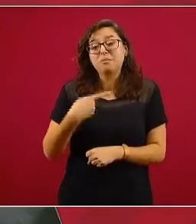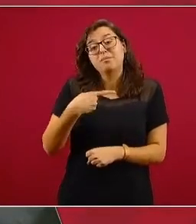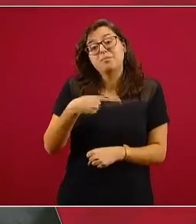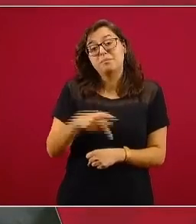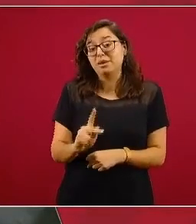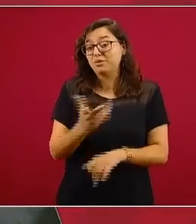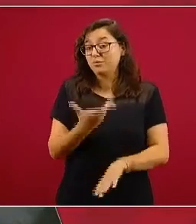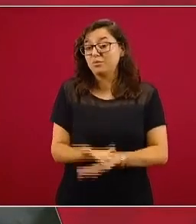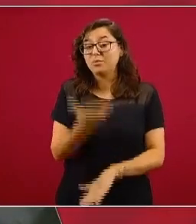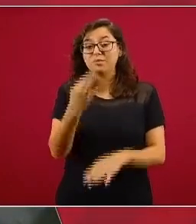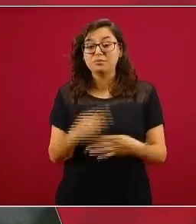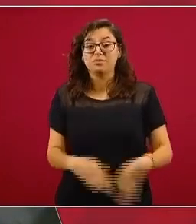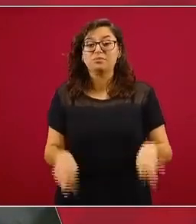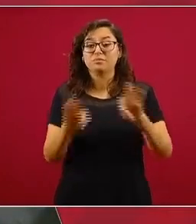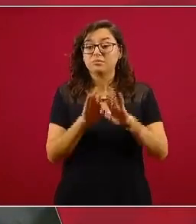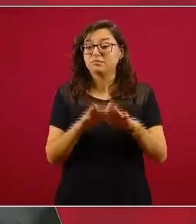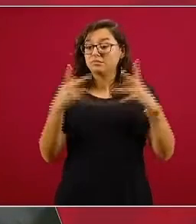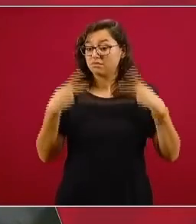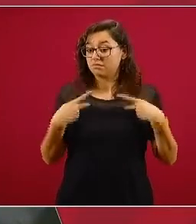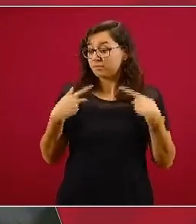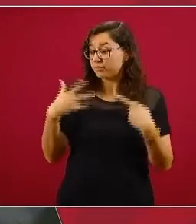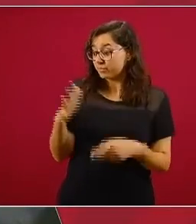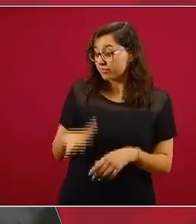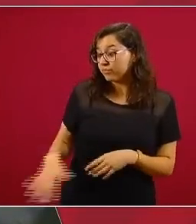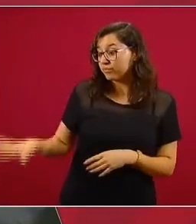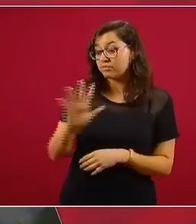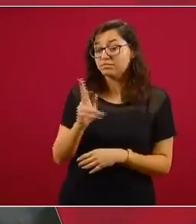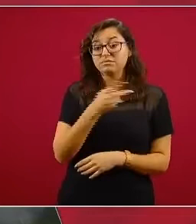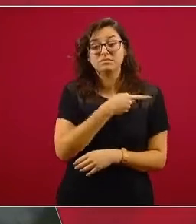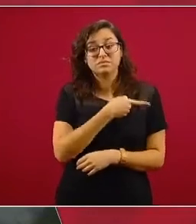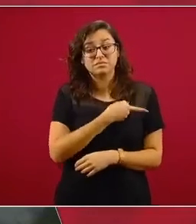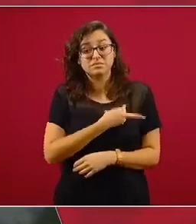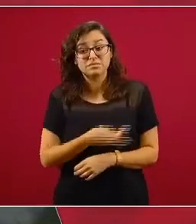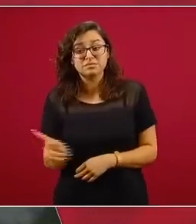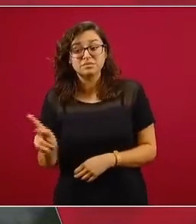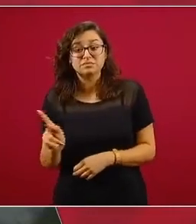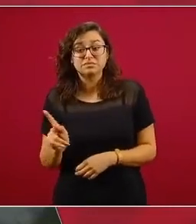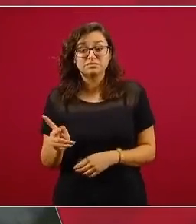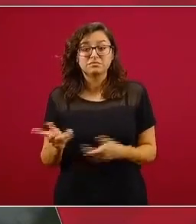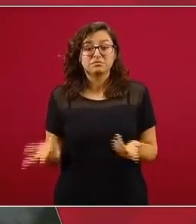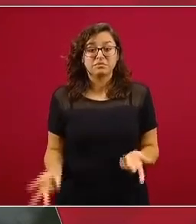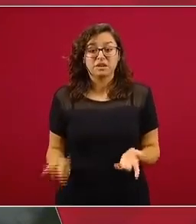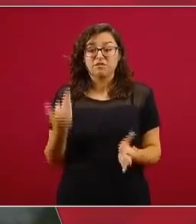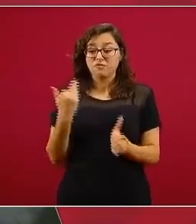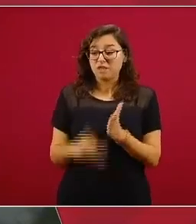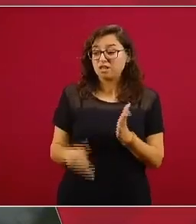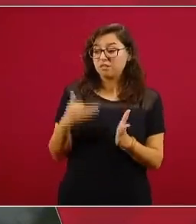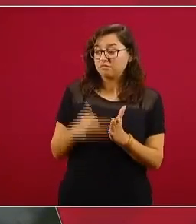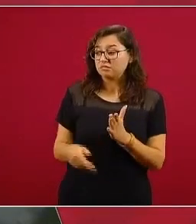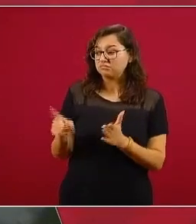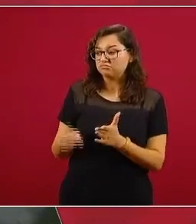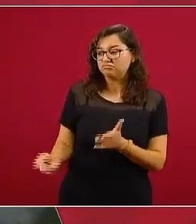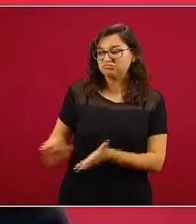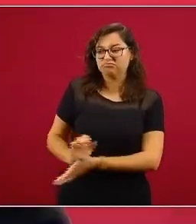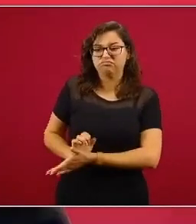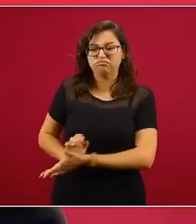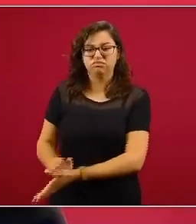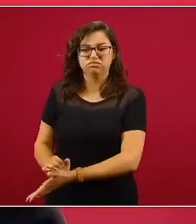realidad socioeconómica, esa carencia selectiva que discrimina a la mitad de la